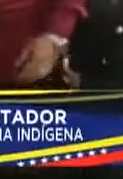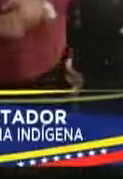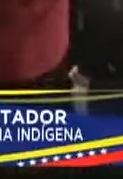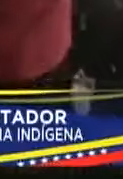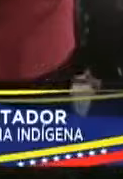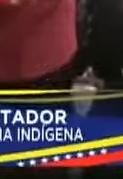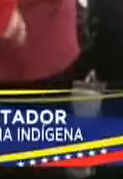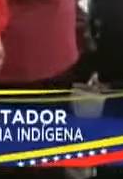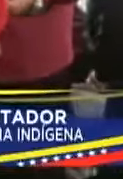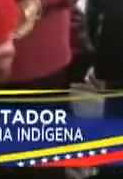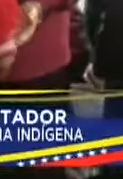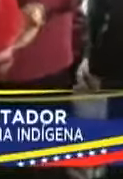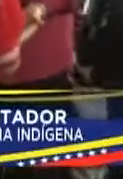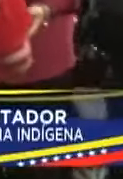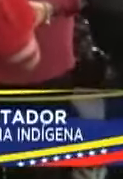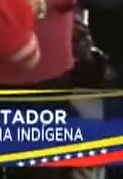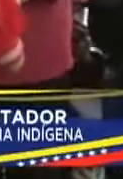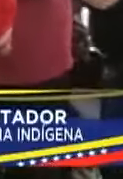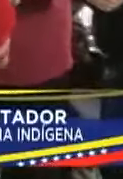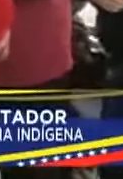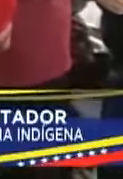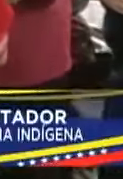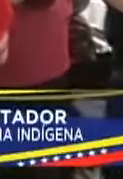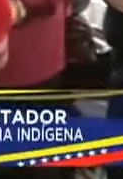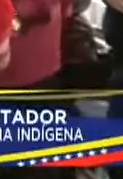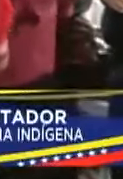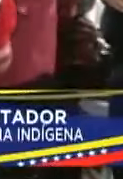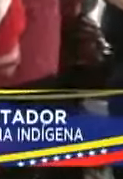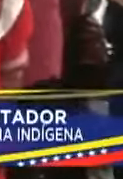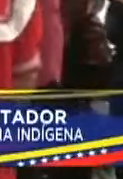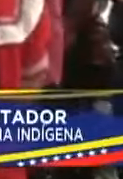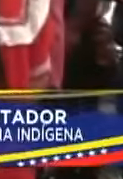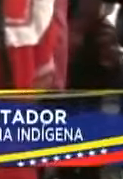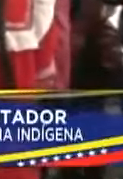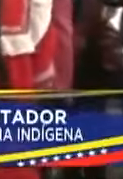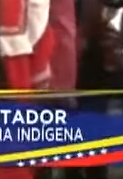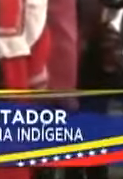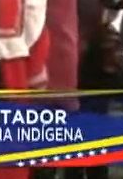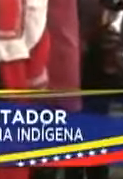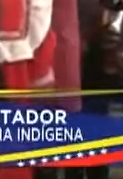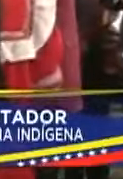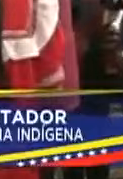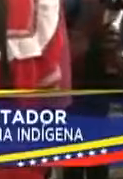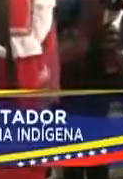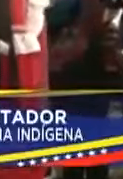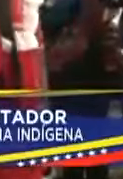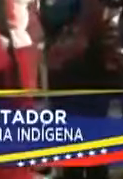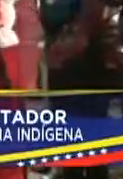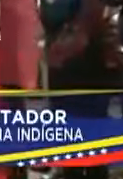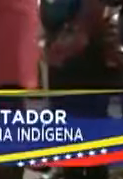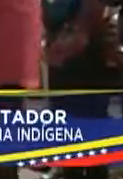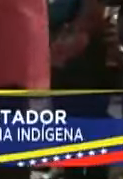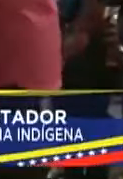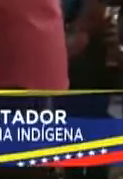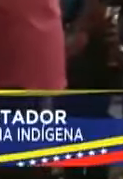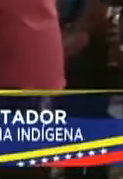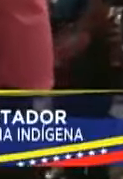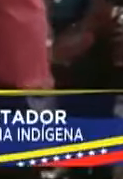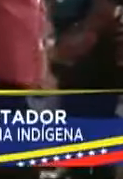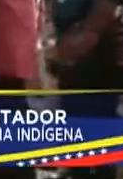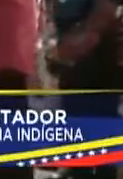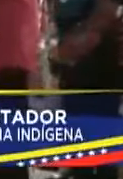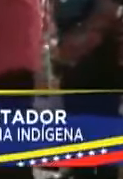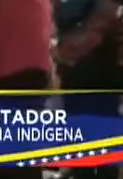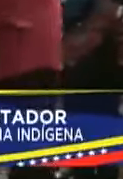para el Esclarecimiento de la Verdad Histórica, Justicia y Reparación del Dominio Colonial y sus consecuencias en Venezuela.